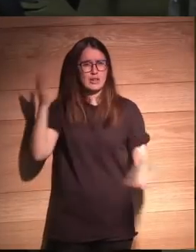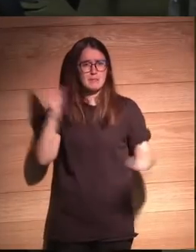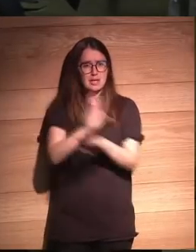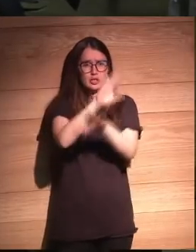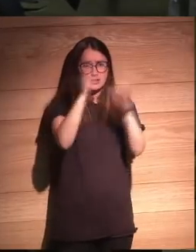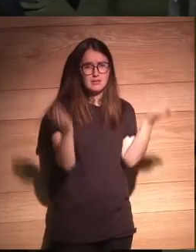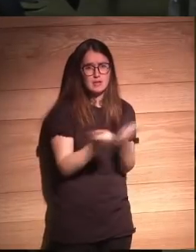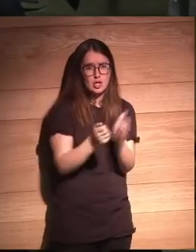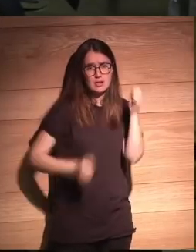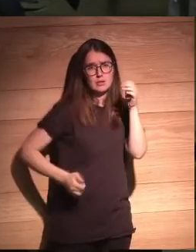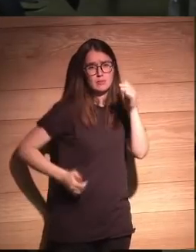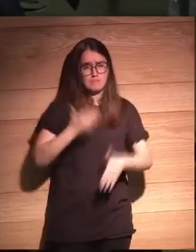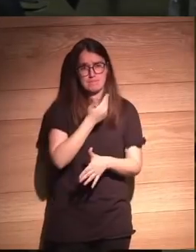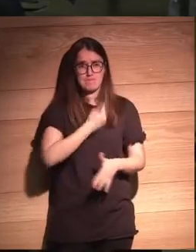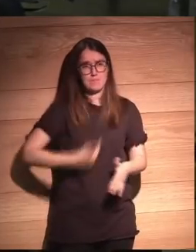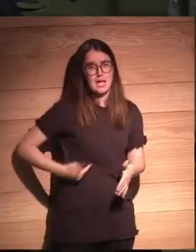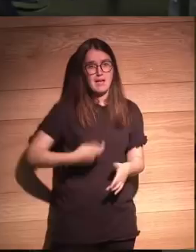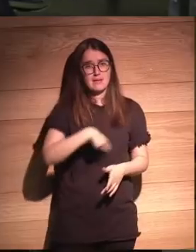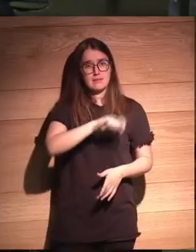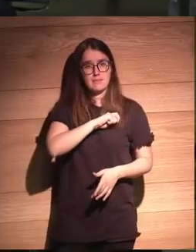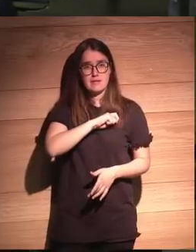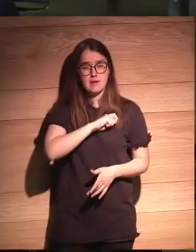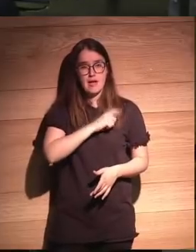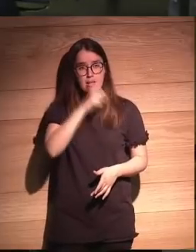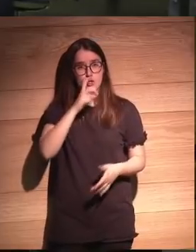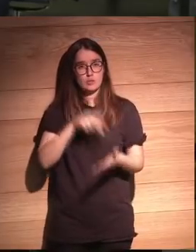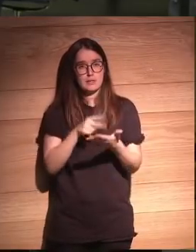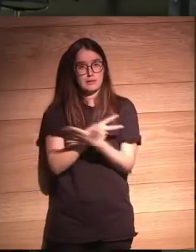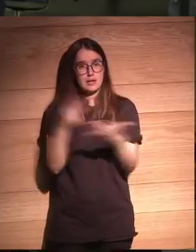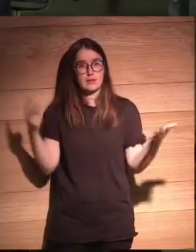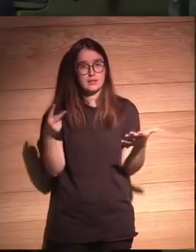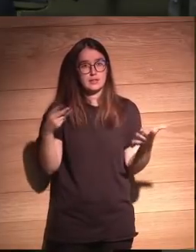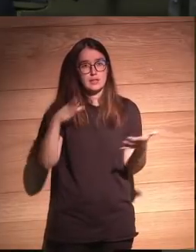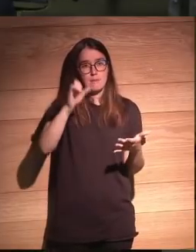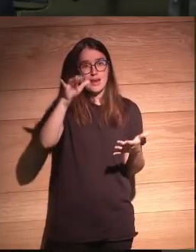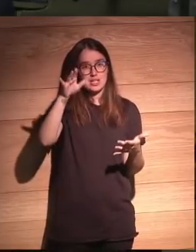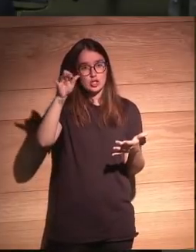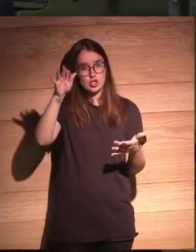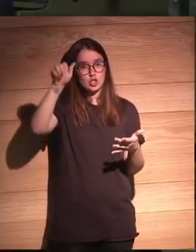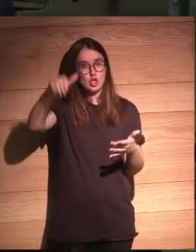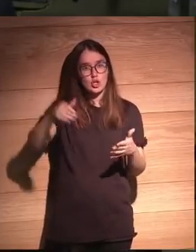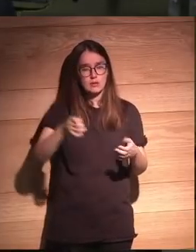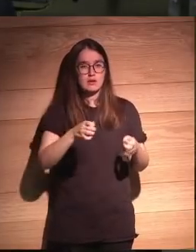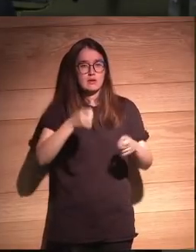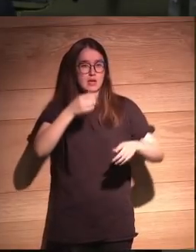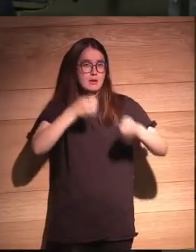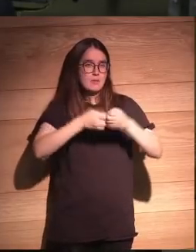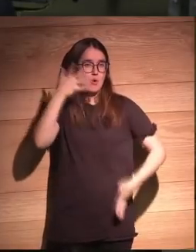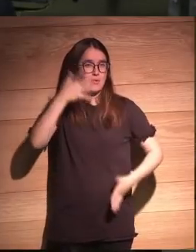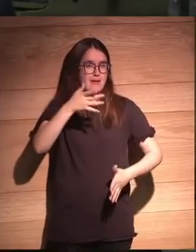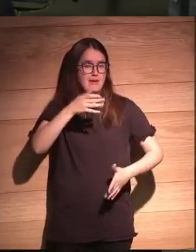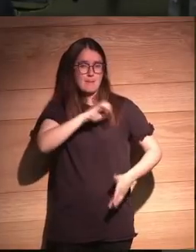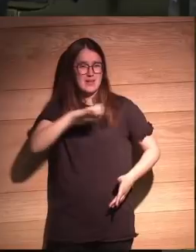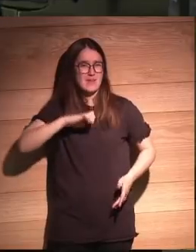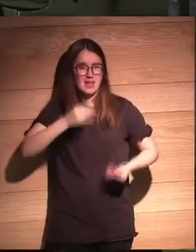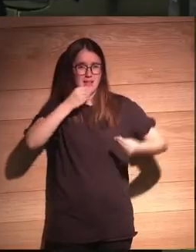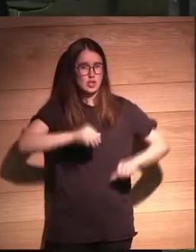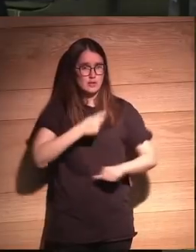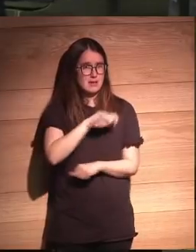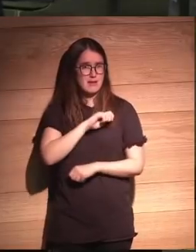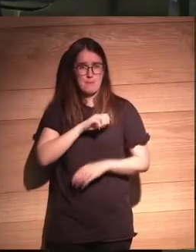internacional en el inmobiliario en España. 2017 Blackstone protagoniza la mayor operación inmobiliaria privada en la historia